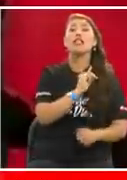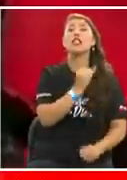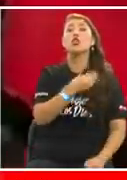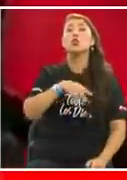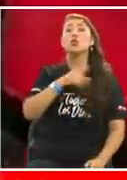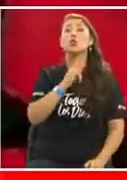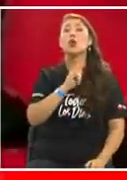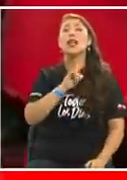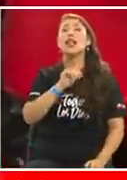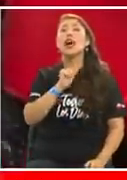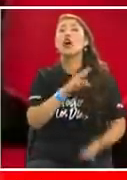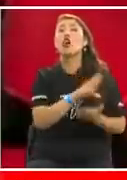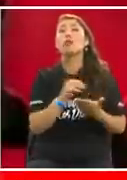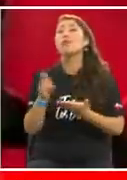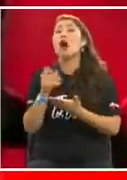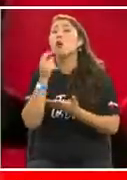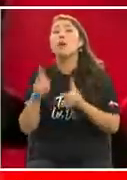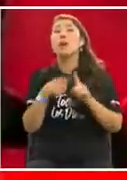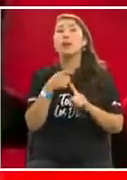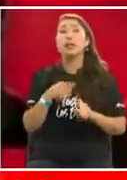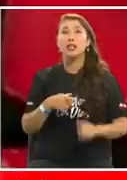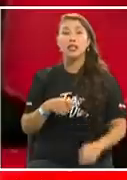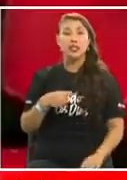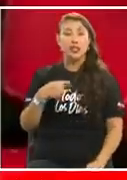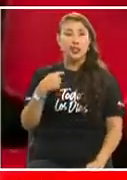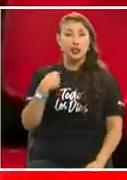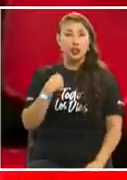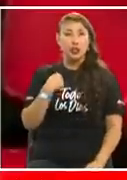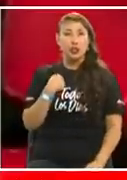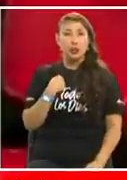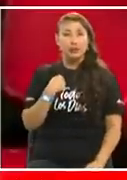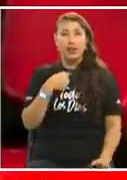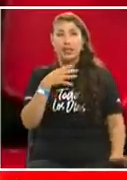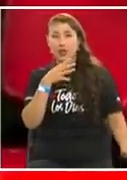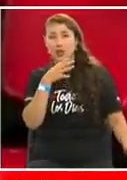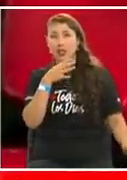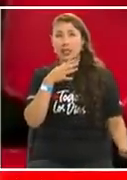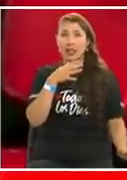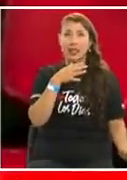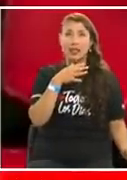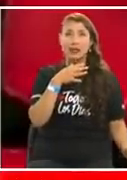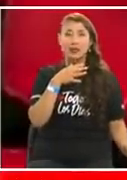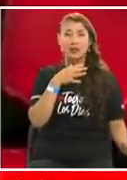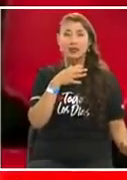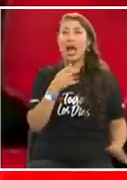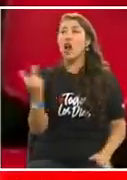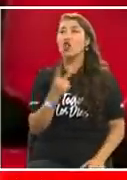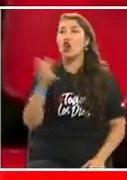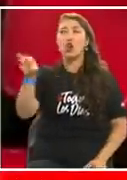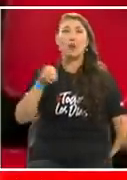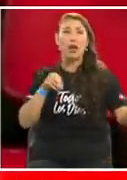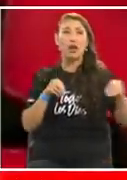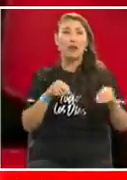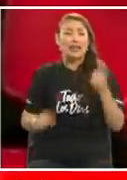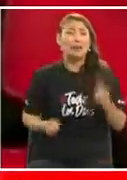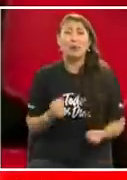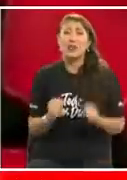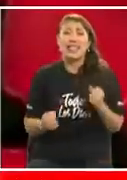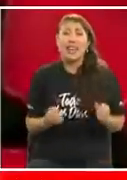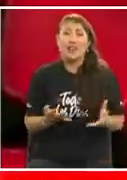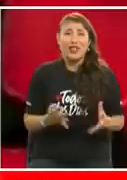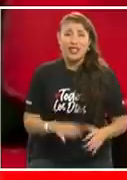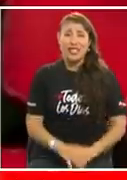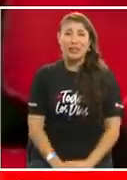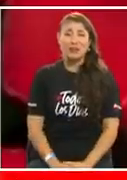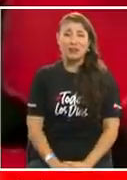quién quieres partir? Mira, voy a hacerlo, no sé, lo mejor los dos simultáneamente. Me pusieron nerviosa. A